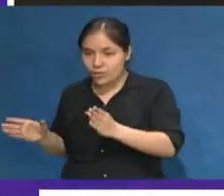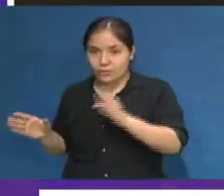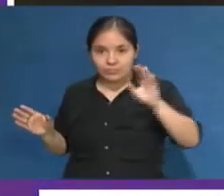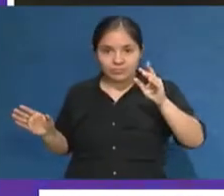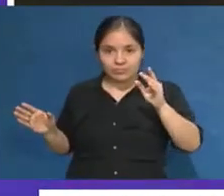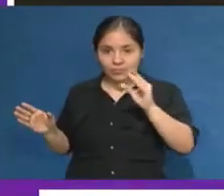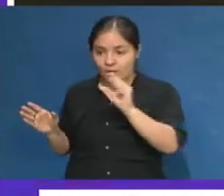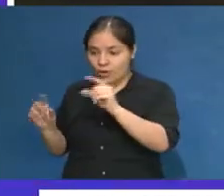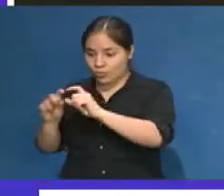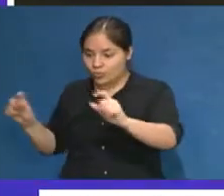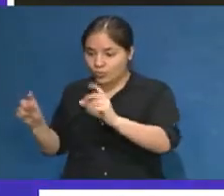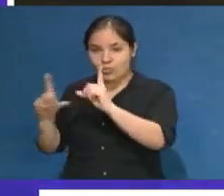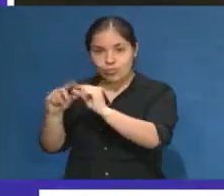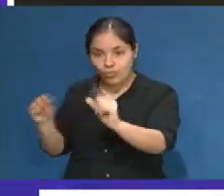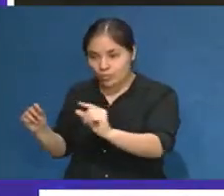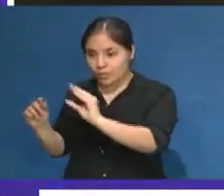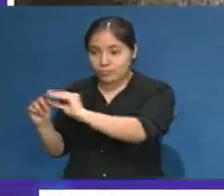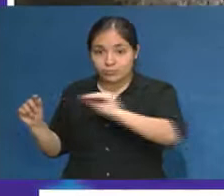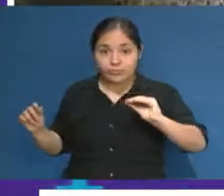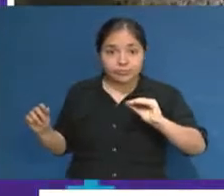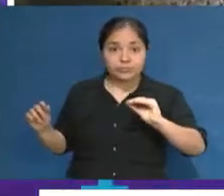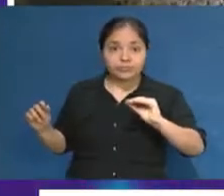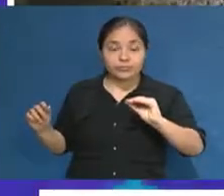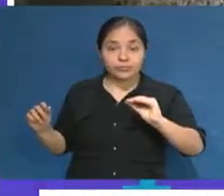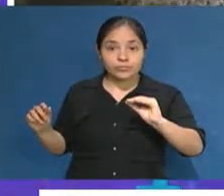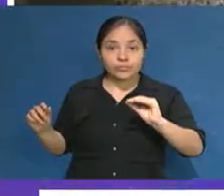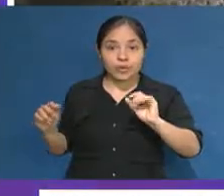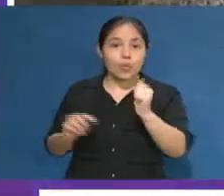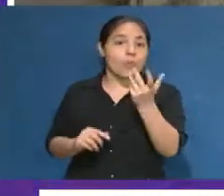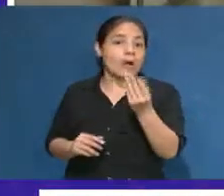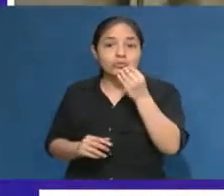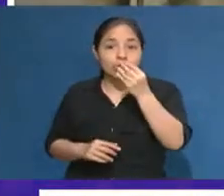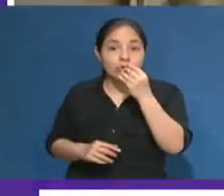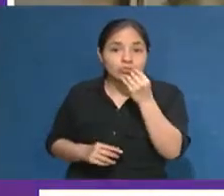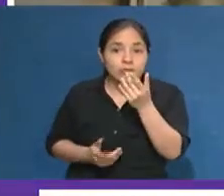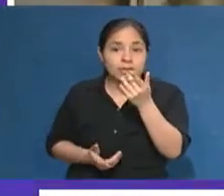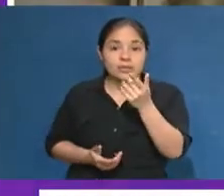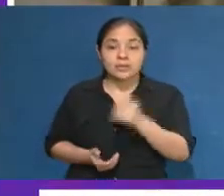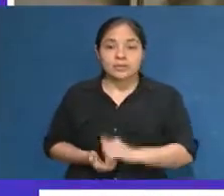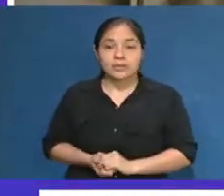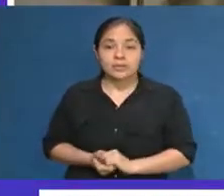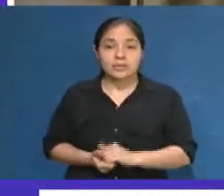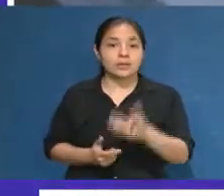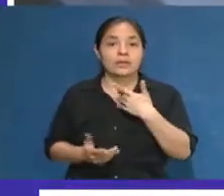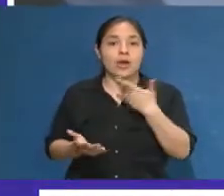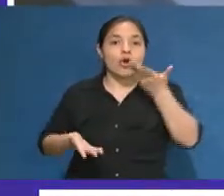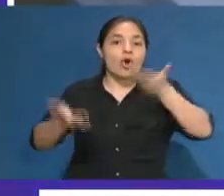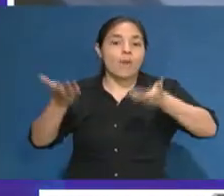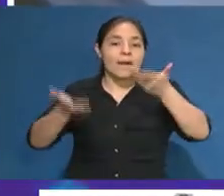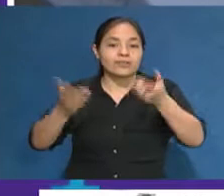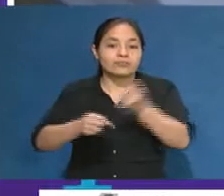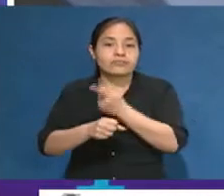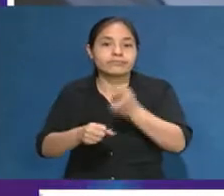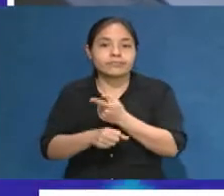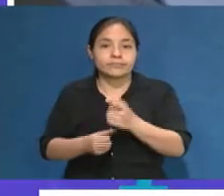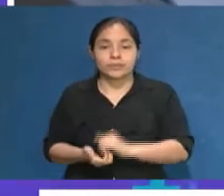empezaron a estudiarlo y saberlo y ver dónde estaba, la de la lectura anterior la sacaban. Entonces vos no tenías cómo comparar la lectura anterior.